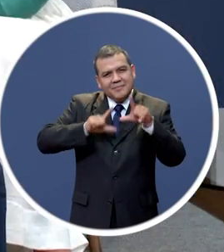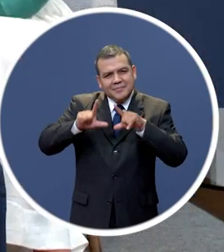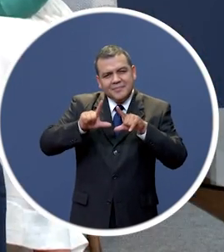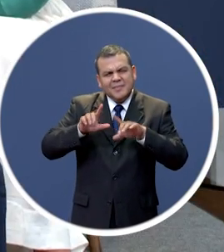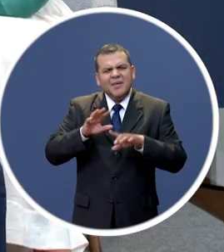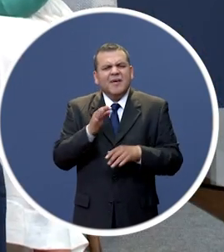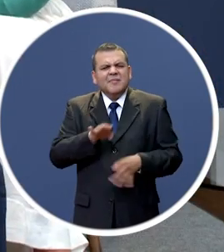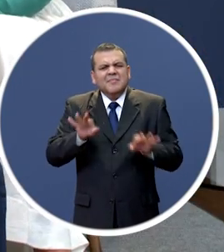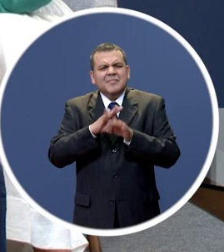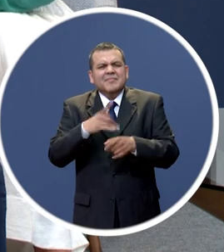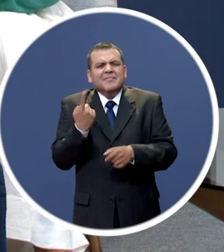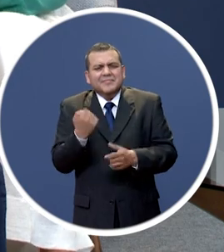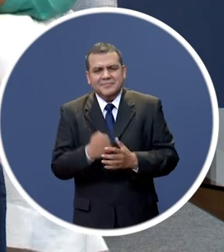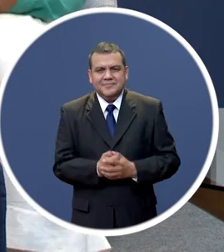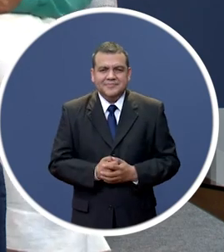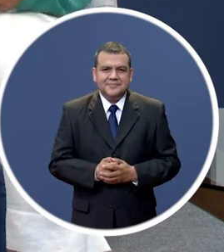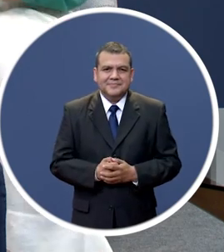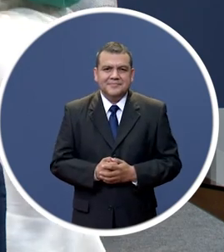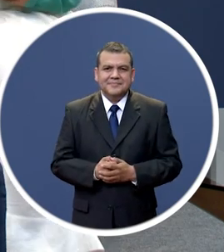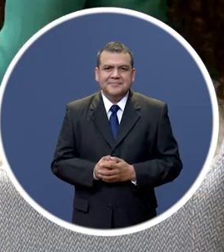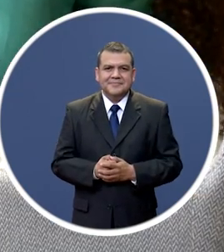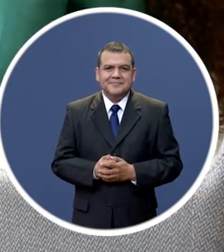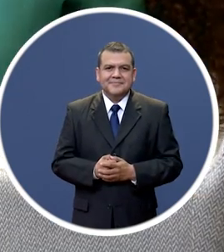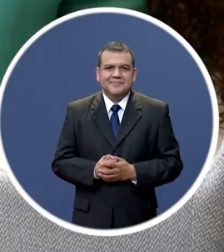conmemorar este día? ¿Por qué creen ustedes que es importante?